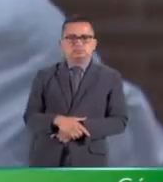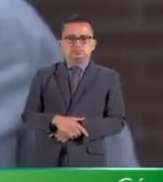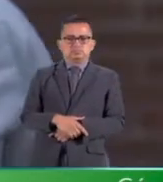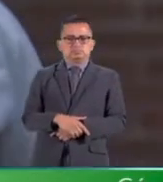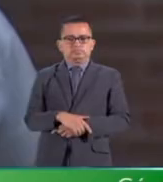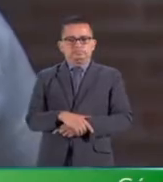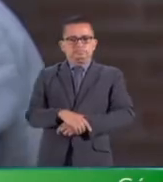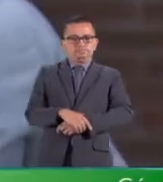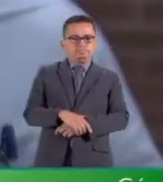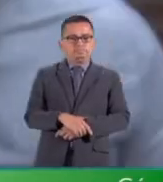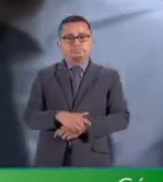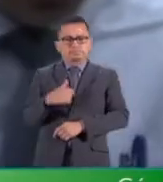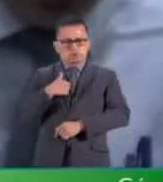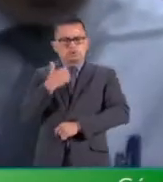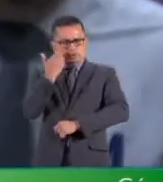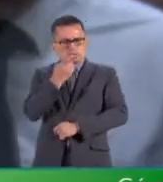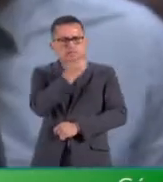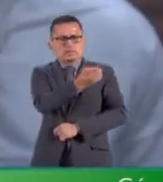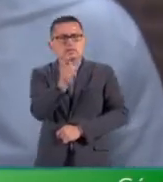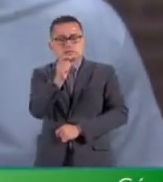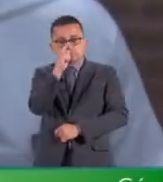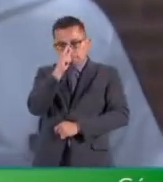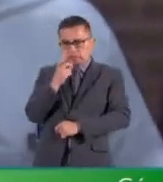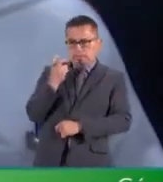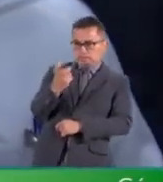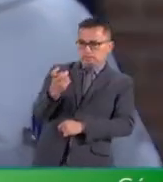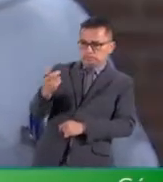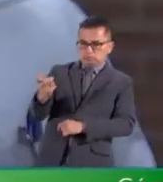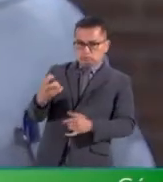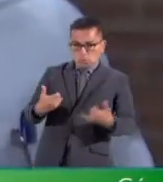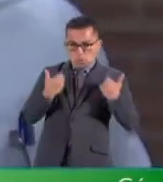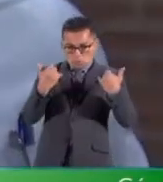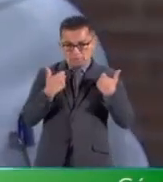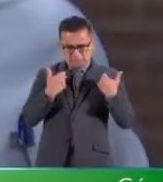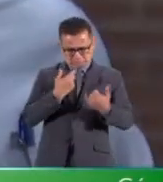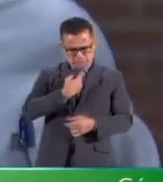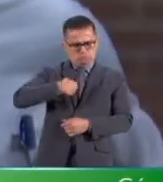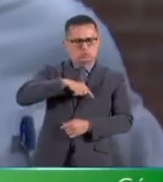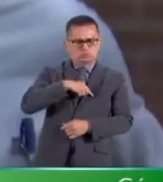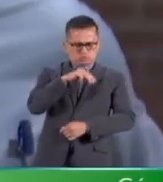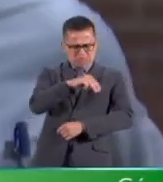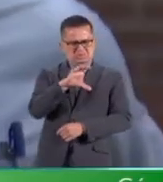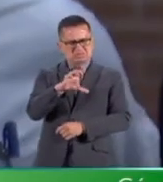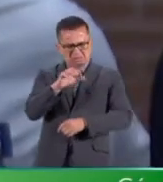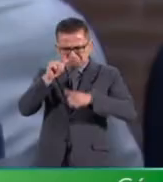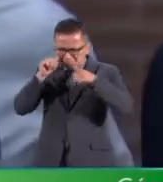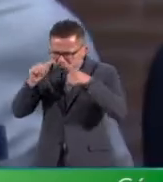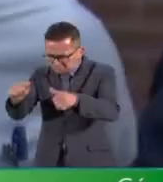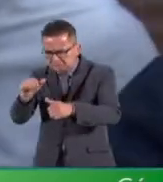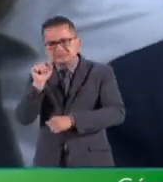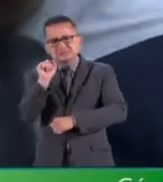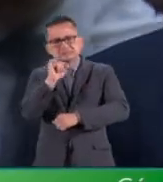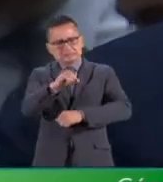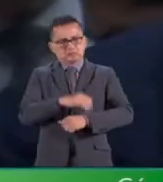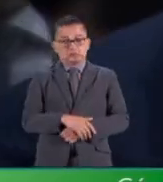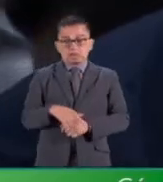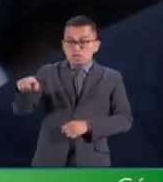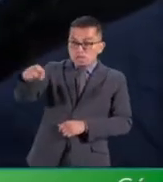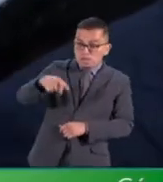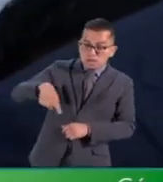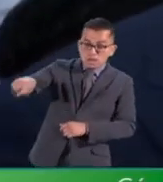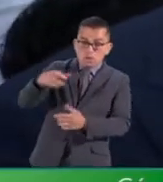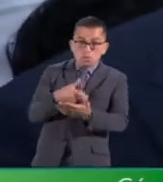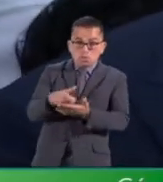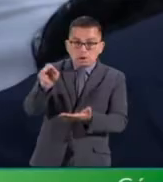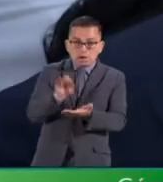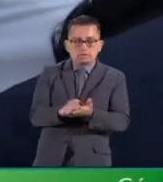Quiero que sepan esos jóvenes que Movimiento Ciudadano sí los escucha, que su valor nos conmueve y nos